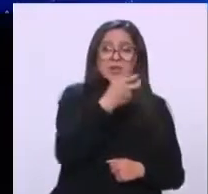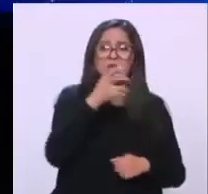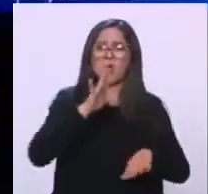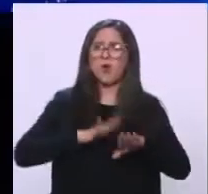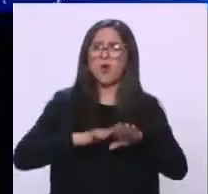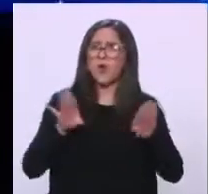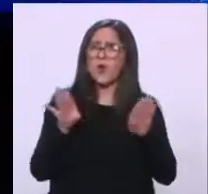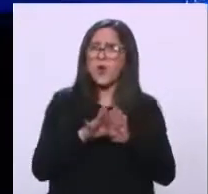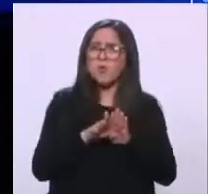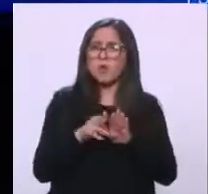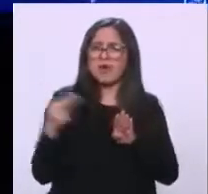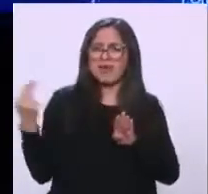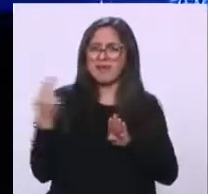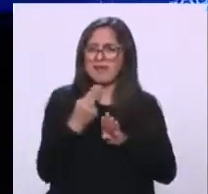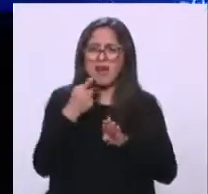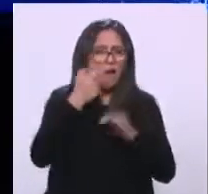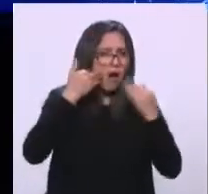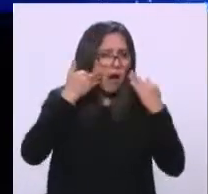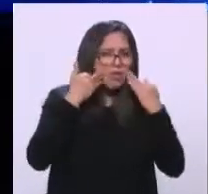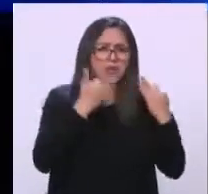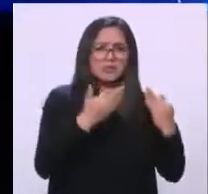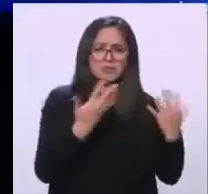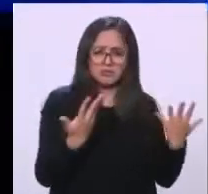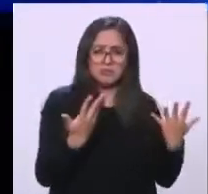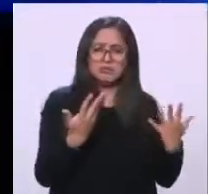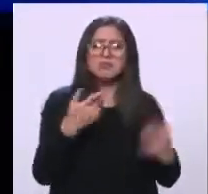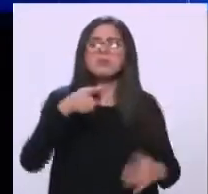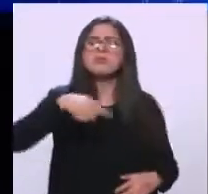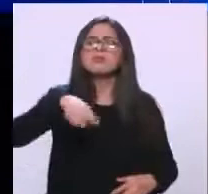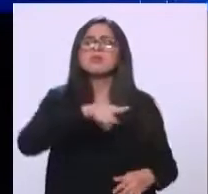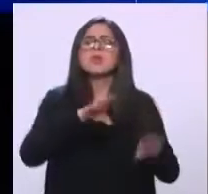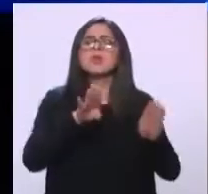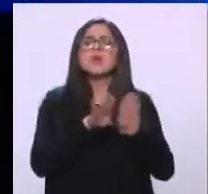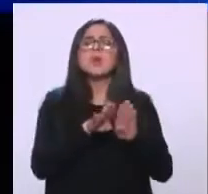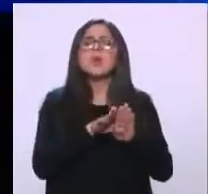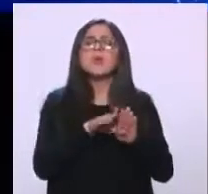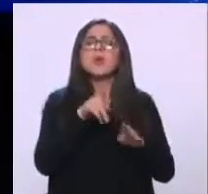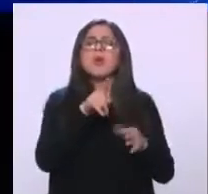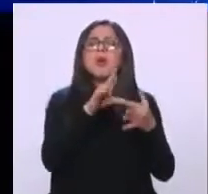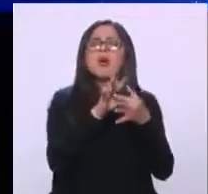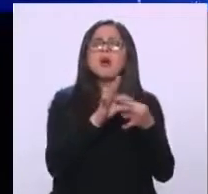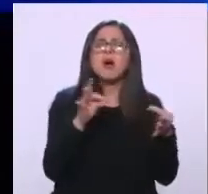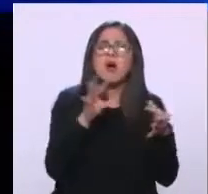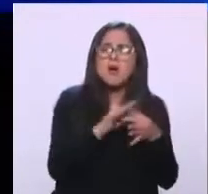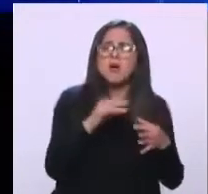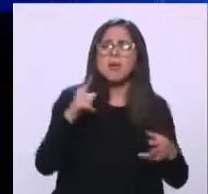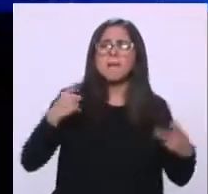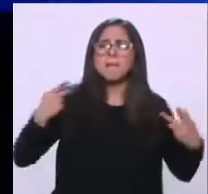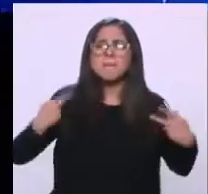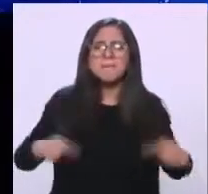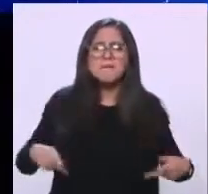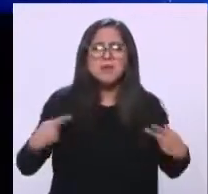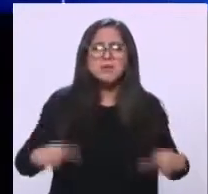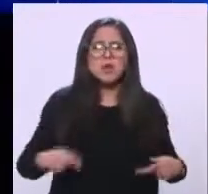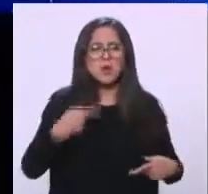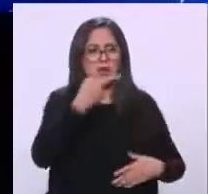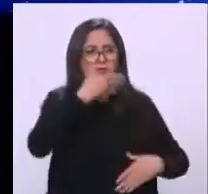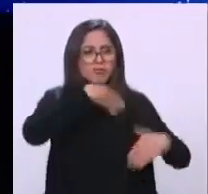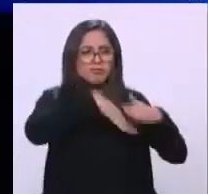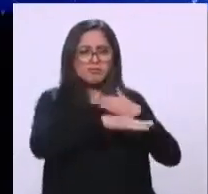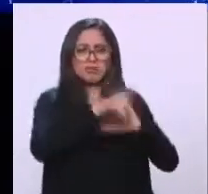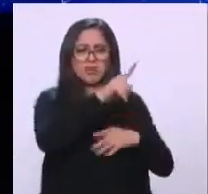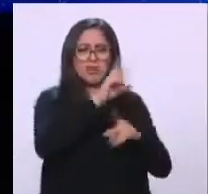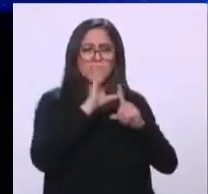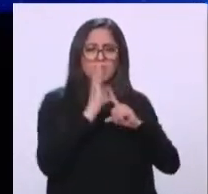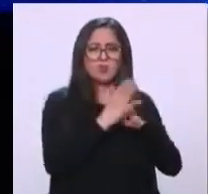y hace un ruido innecesario, como por ejemplo decir, en uno de los discursos de las personas que tienen ahora tomada la